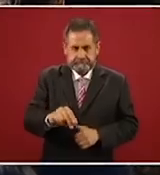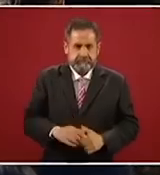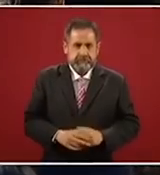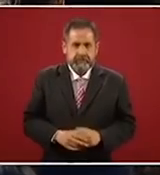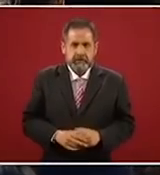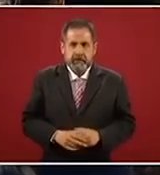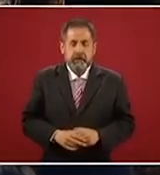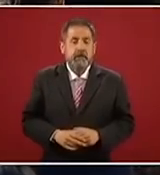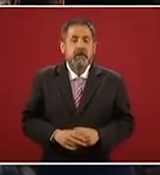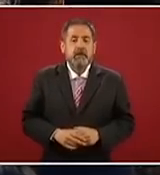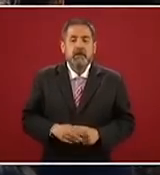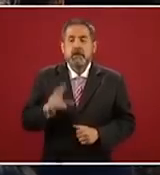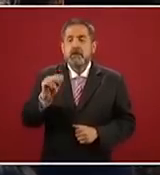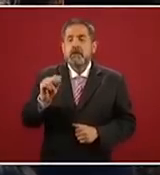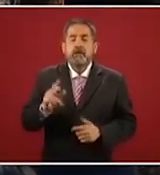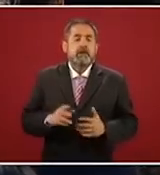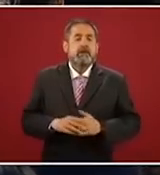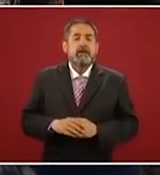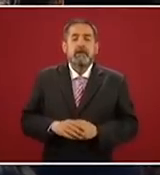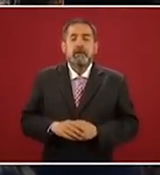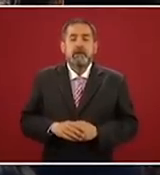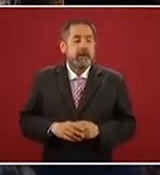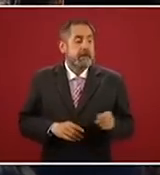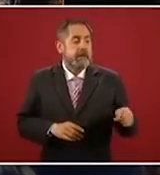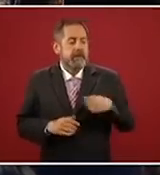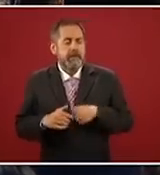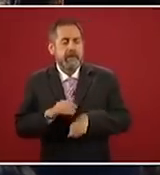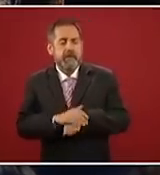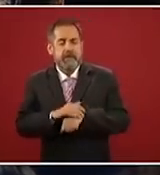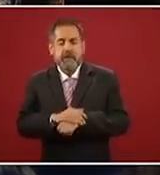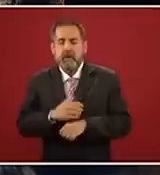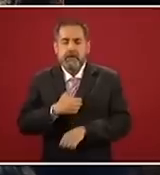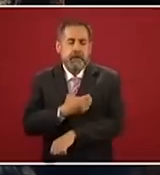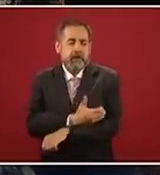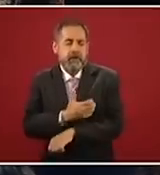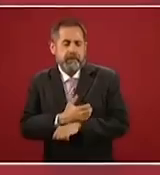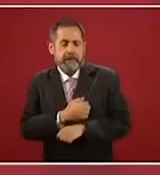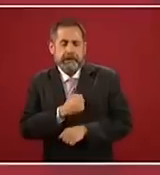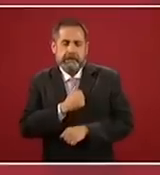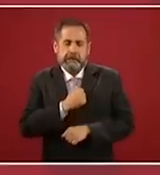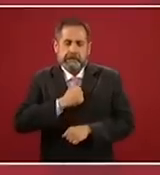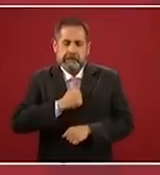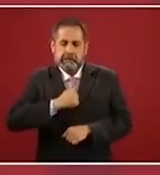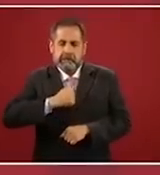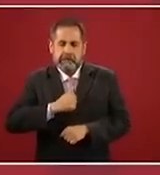No es de que este es mi amigo, mi compañero,